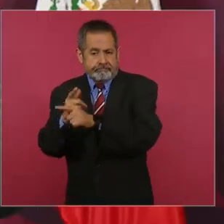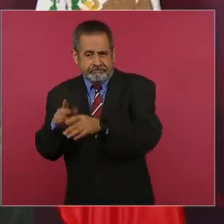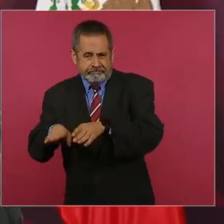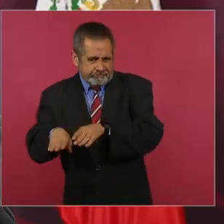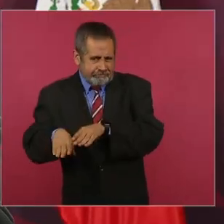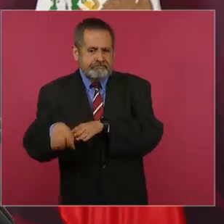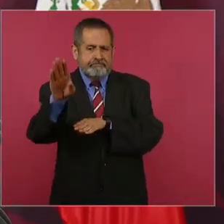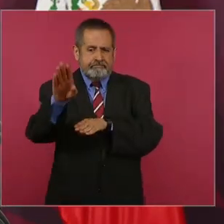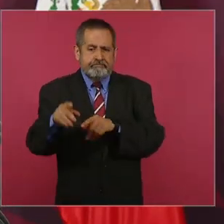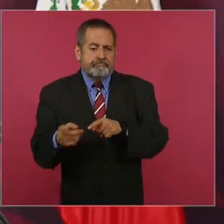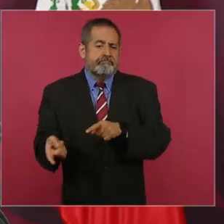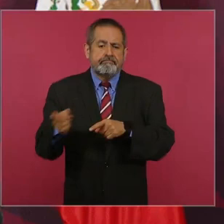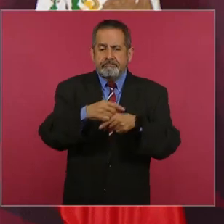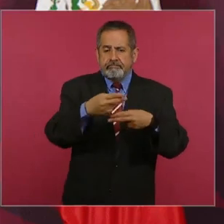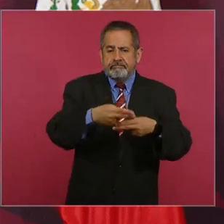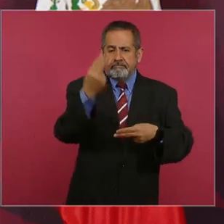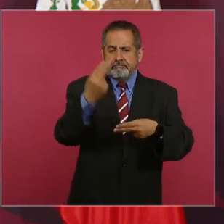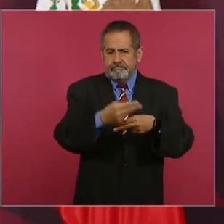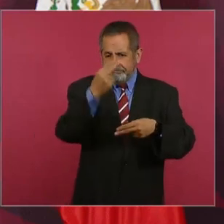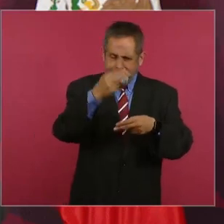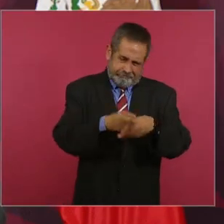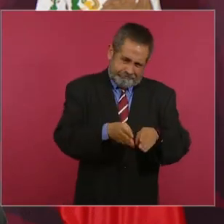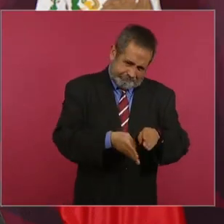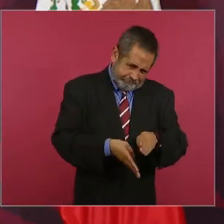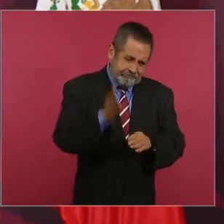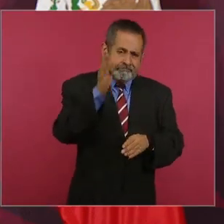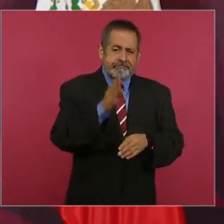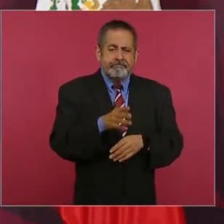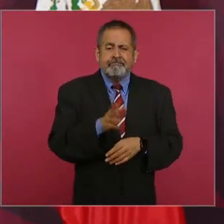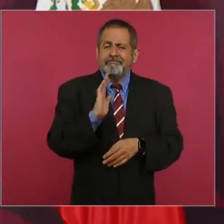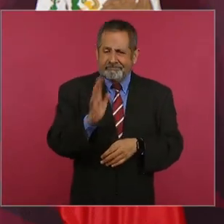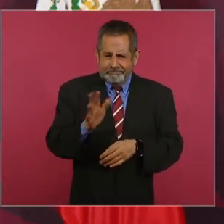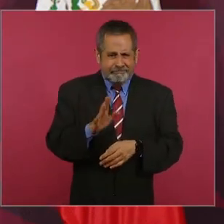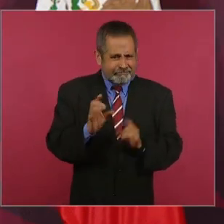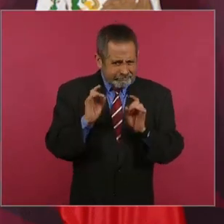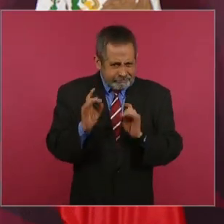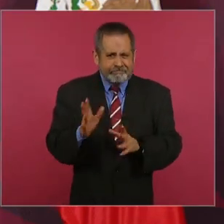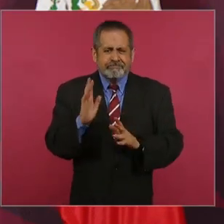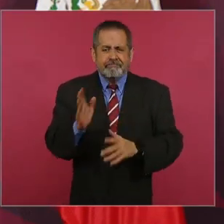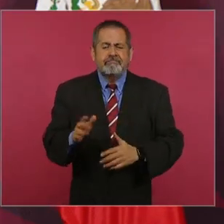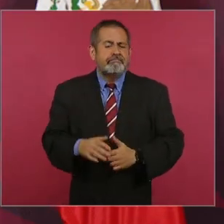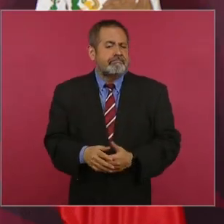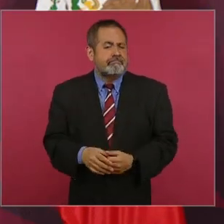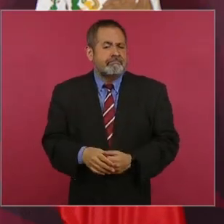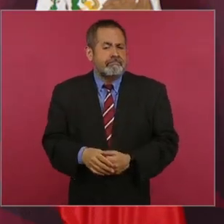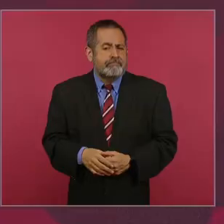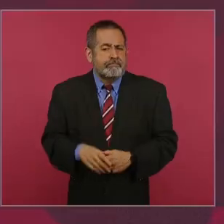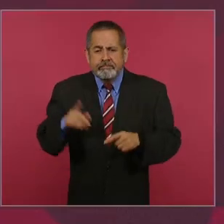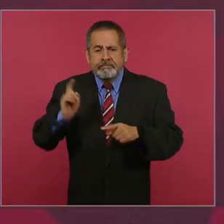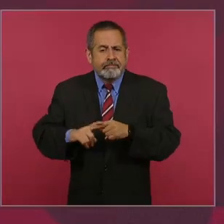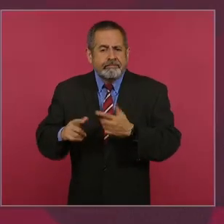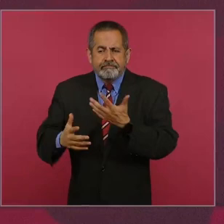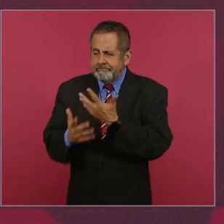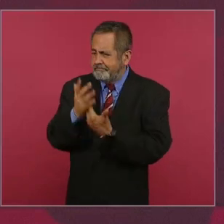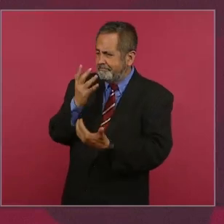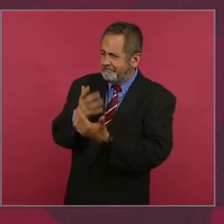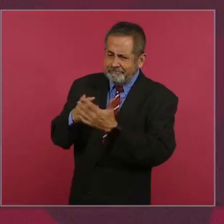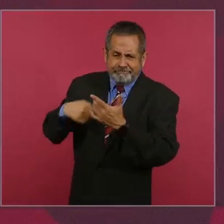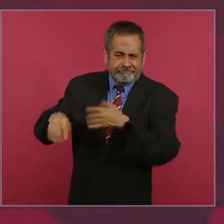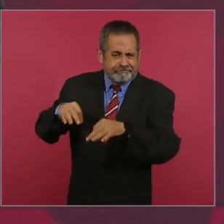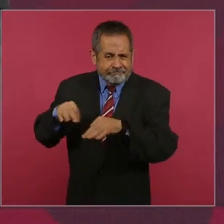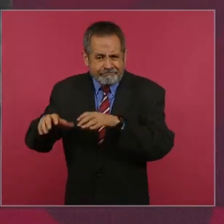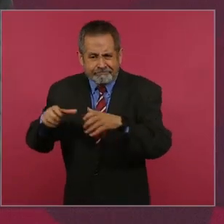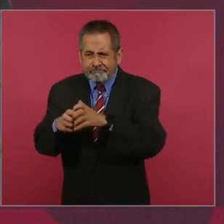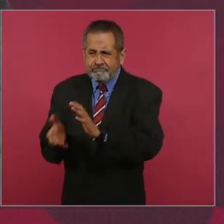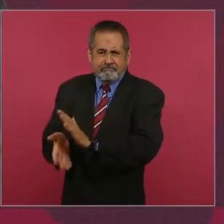en la autopista ¿quiénes los trabajadores de la